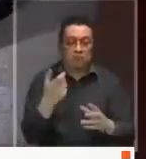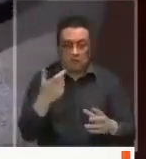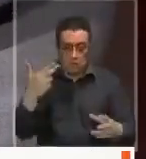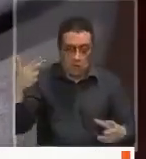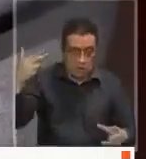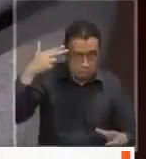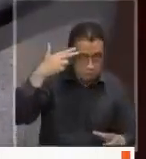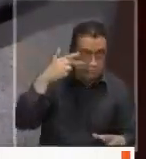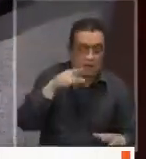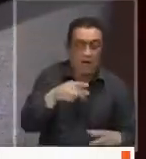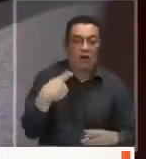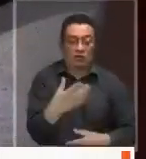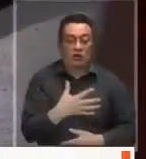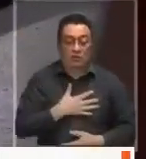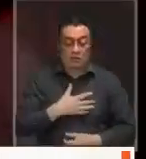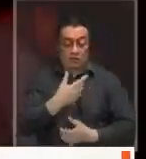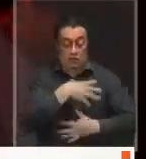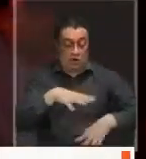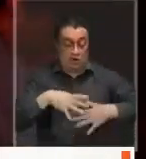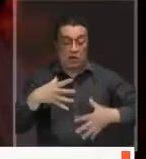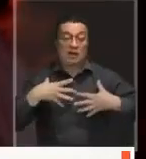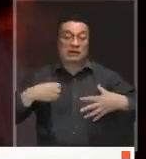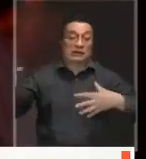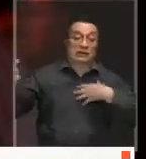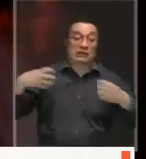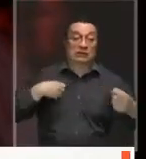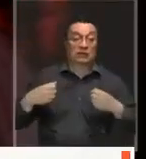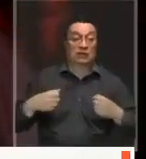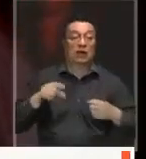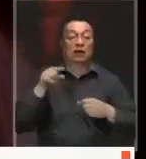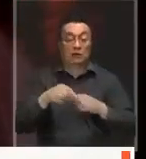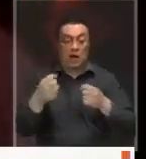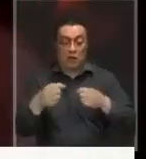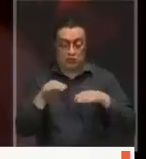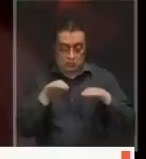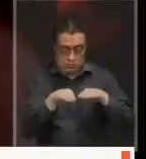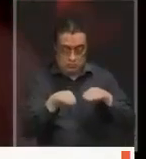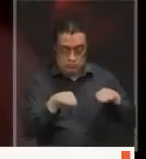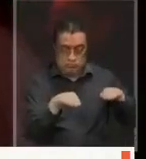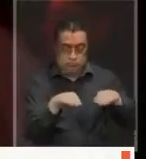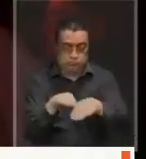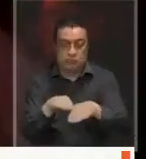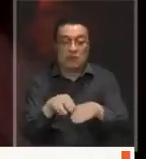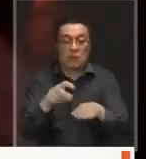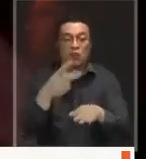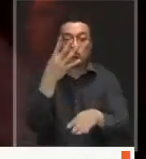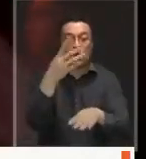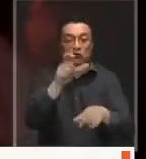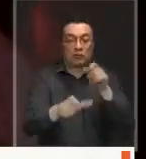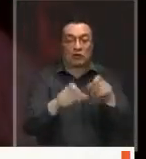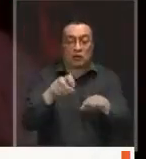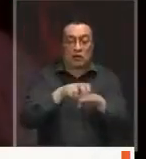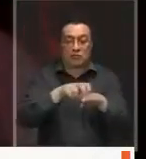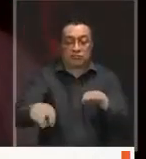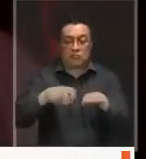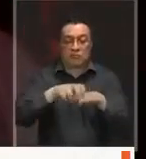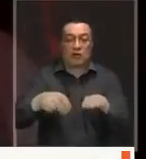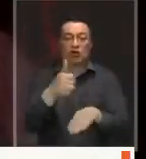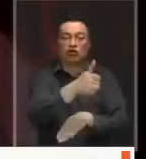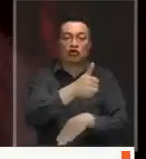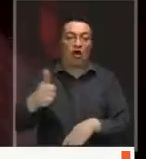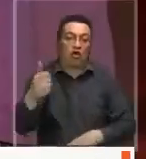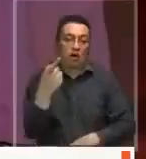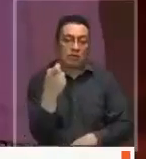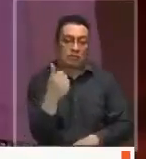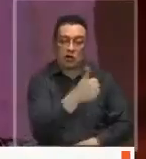a nosotros no intentaron quitar las cosas fue interceptado por un vehículo del cual descienden cuatro sujetos todos reunidos